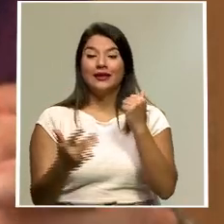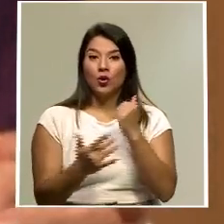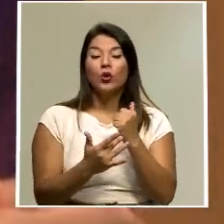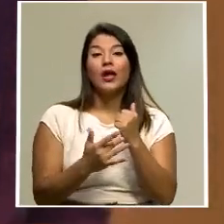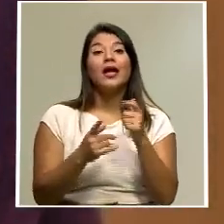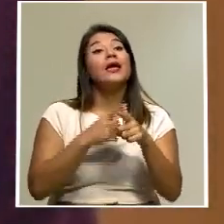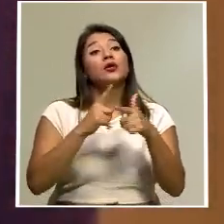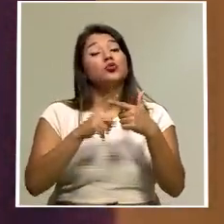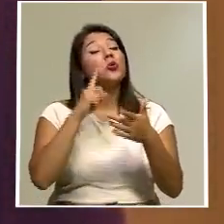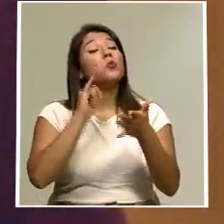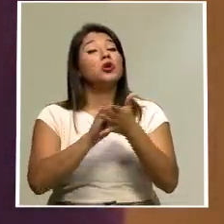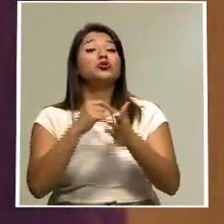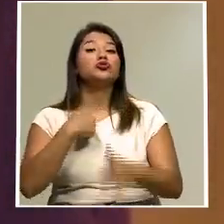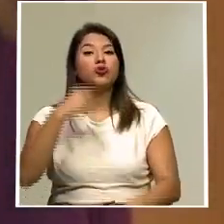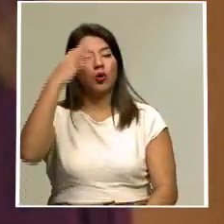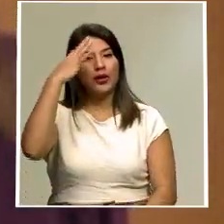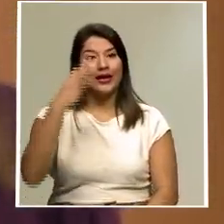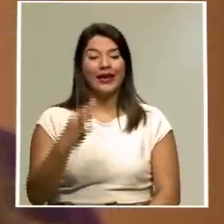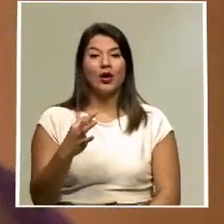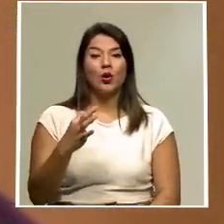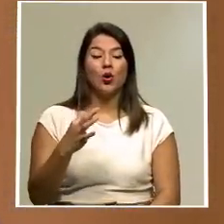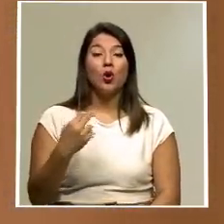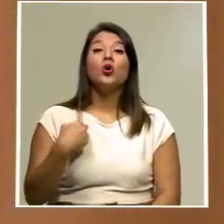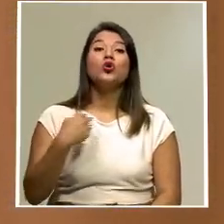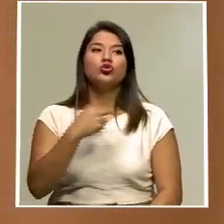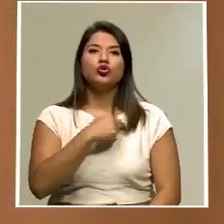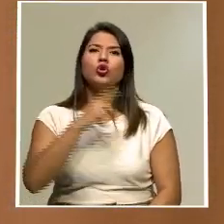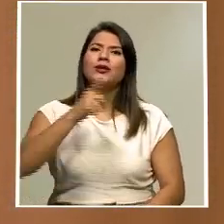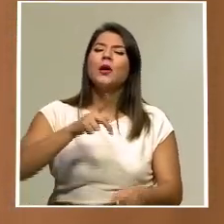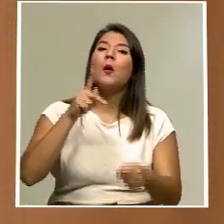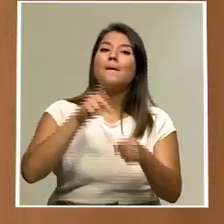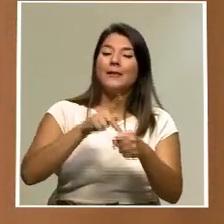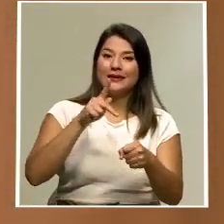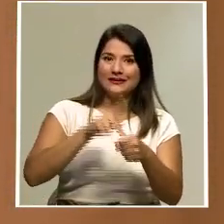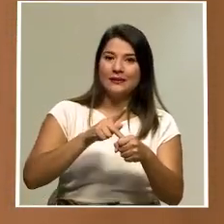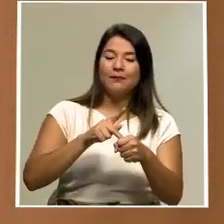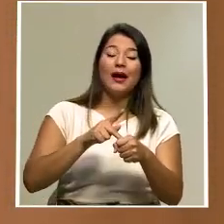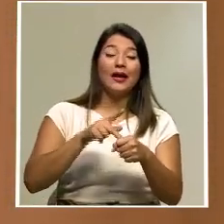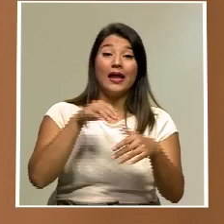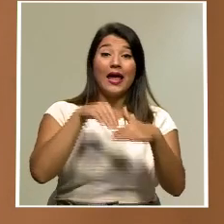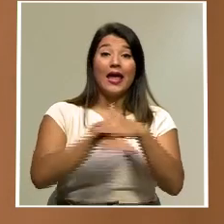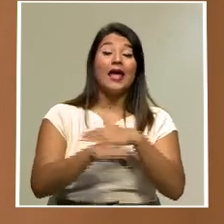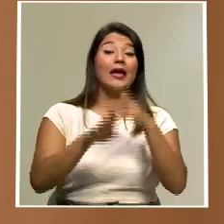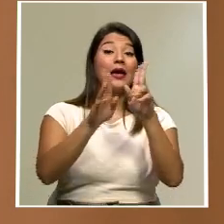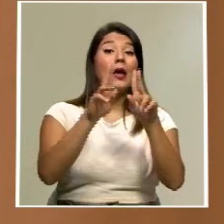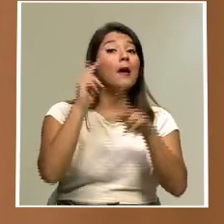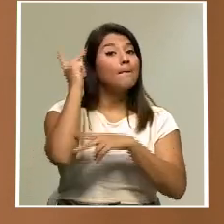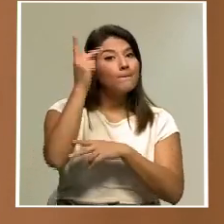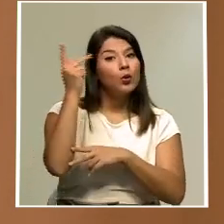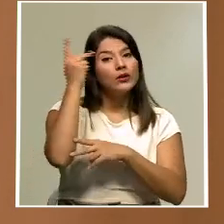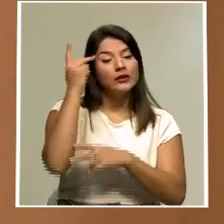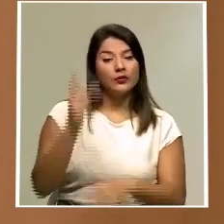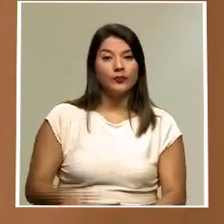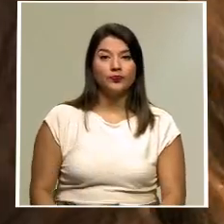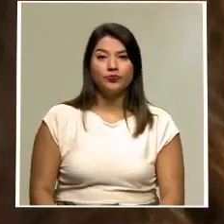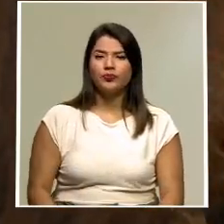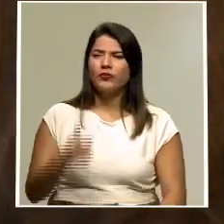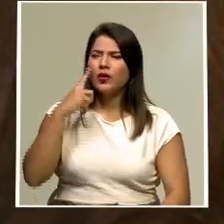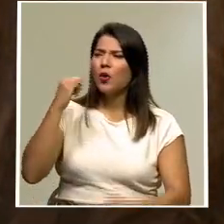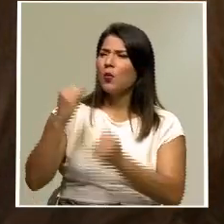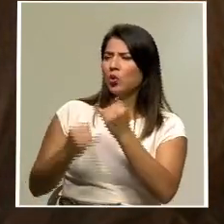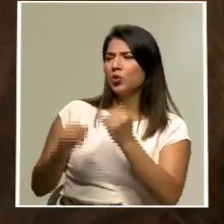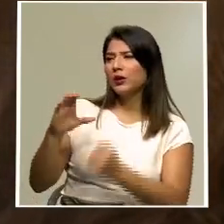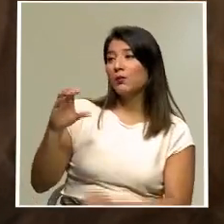por la cual creo que debemos participar en el escenario de lo político consolidando esa oferta. Por último, doña Carolina,